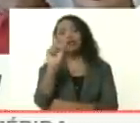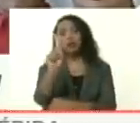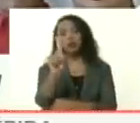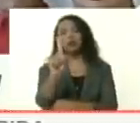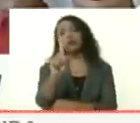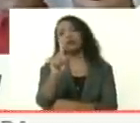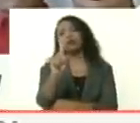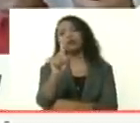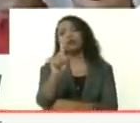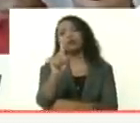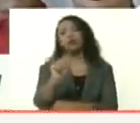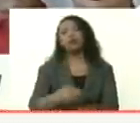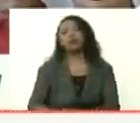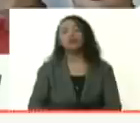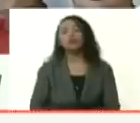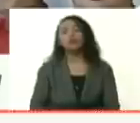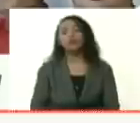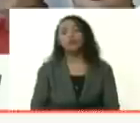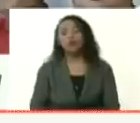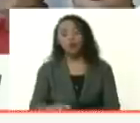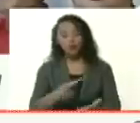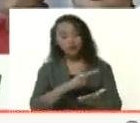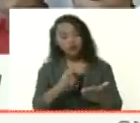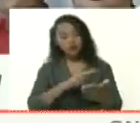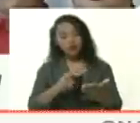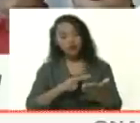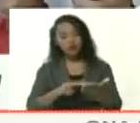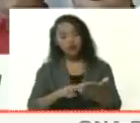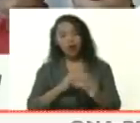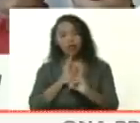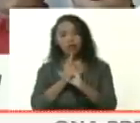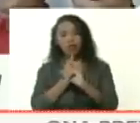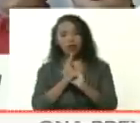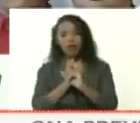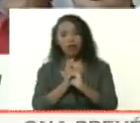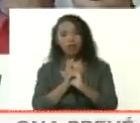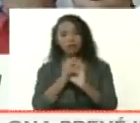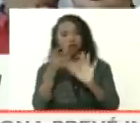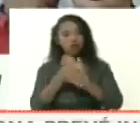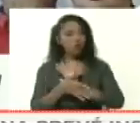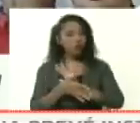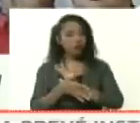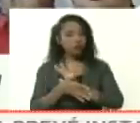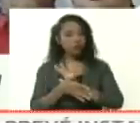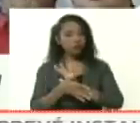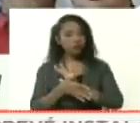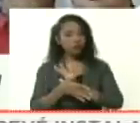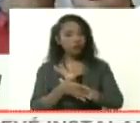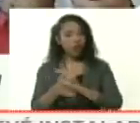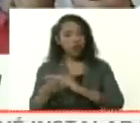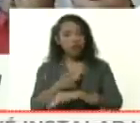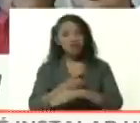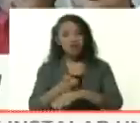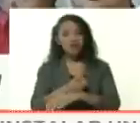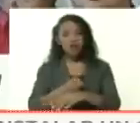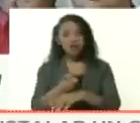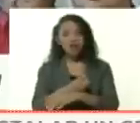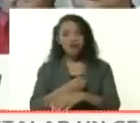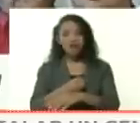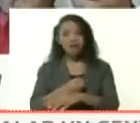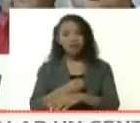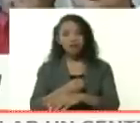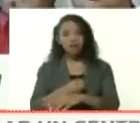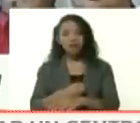Y por lo que hemos leído en las redes, el gobierno del presidente